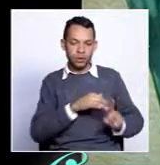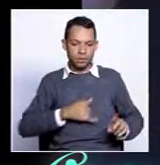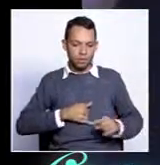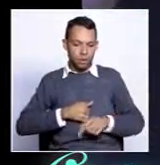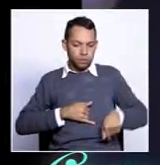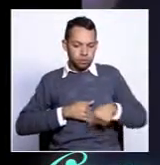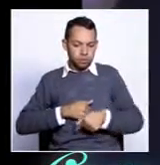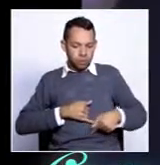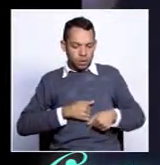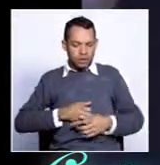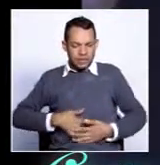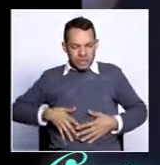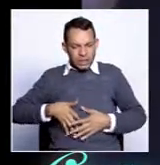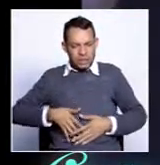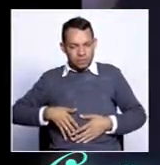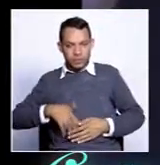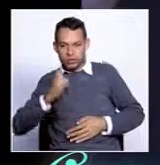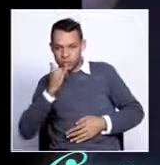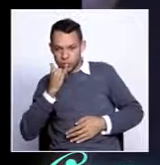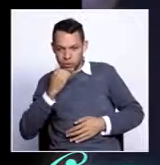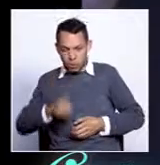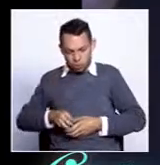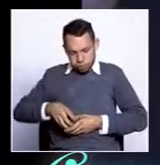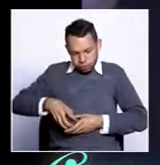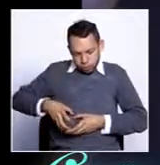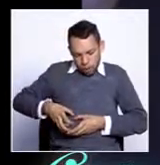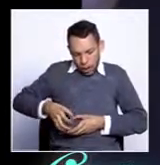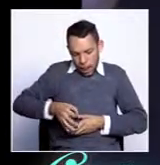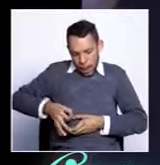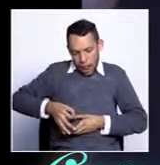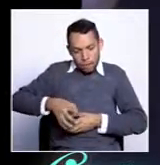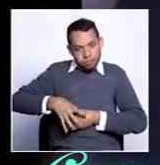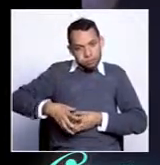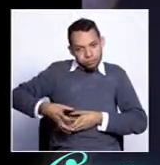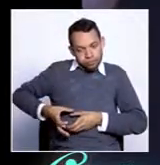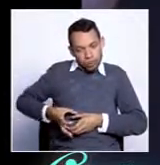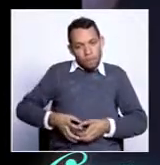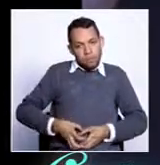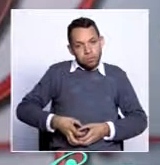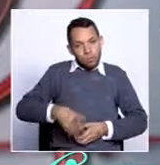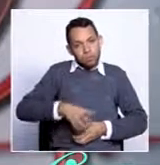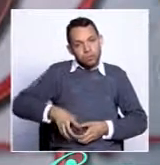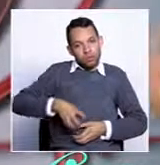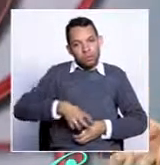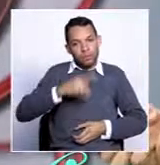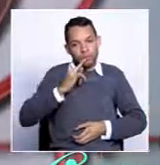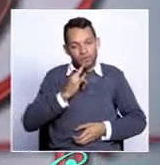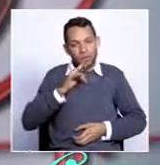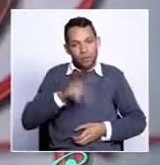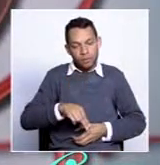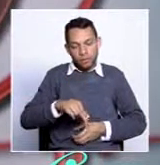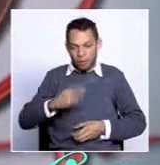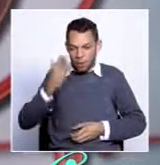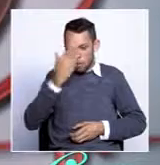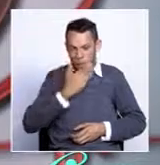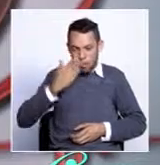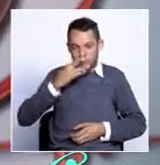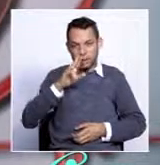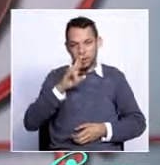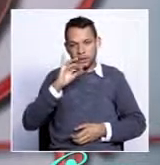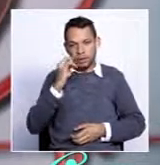entonces si en algo avanzado digamos o hay mucho apoyo de la nutrición es en la nefrología riñón